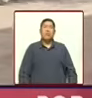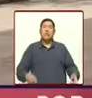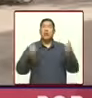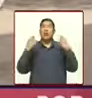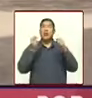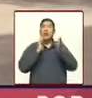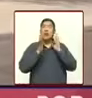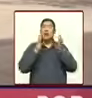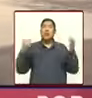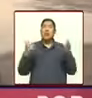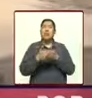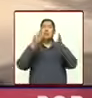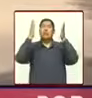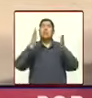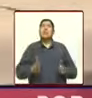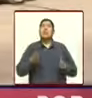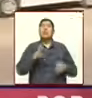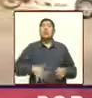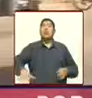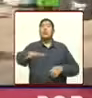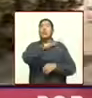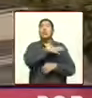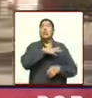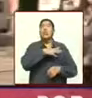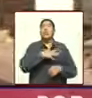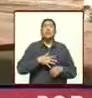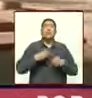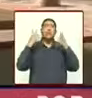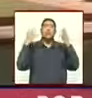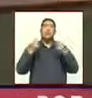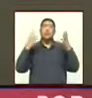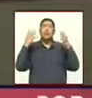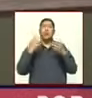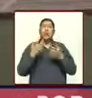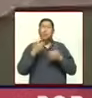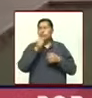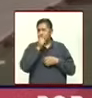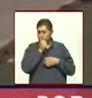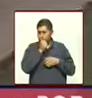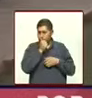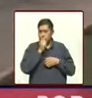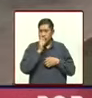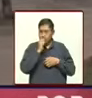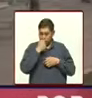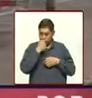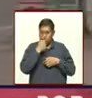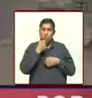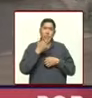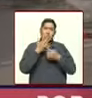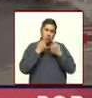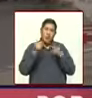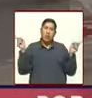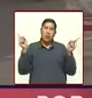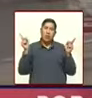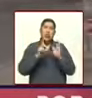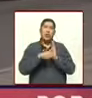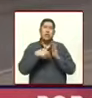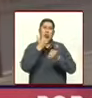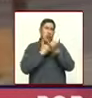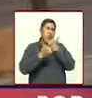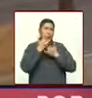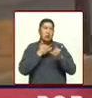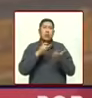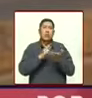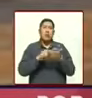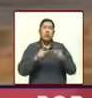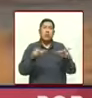Tratamos de hablar con los vecinos justamente de este lugar. Muchos de ellos prefieren mantener en silencio sus declaraciones tras lo ocurrido en